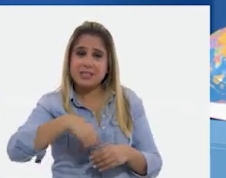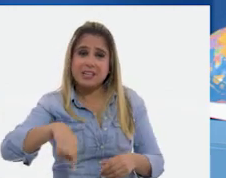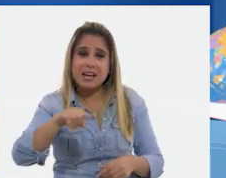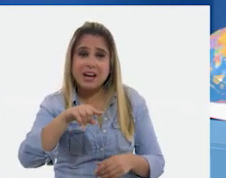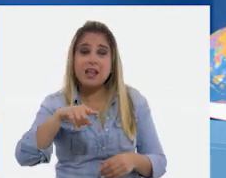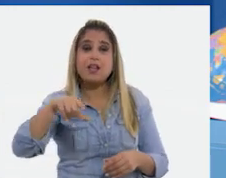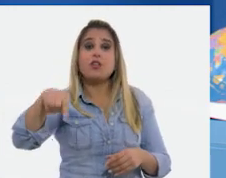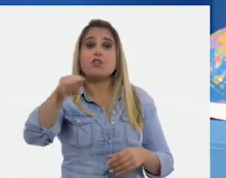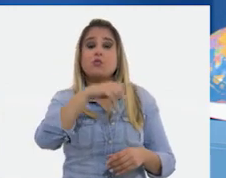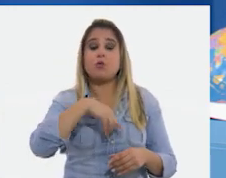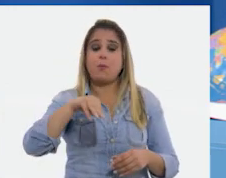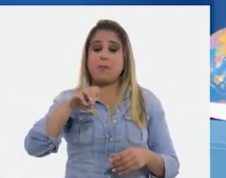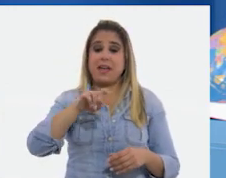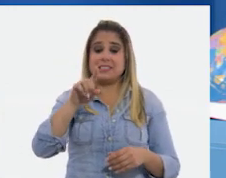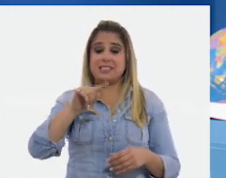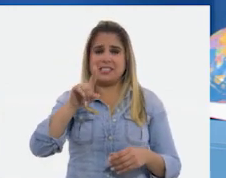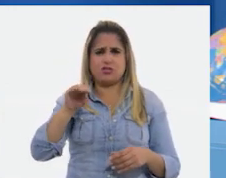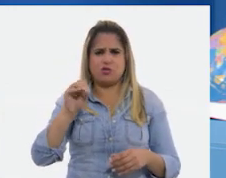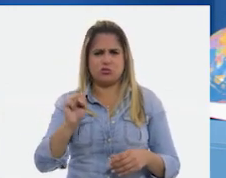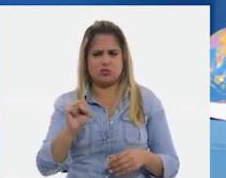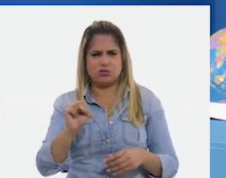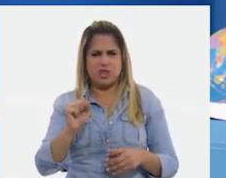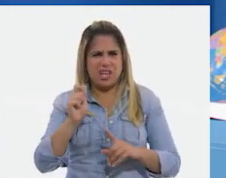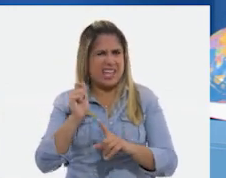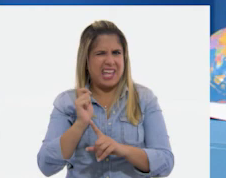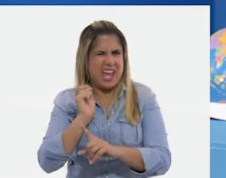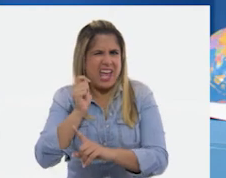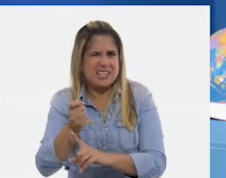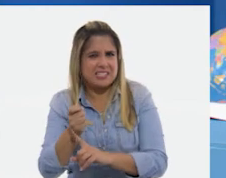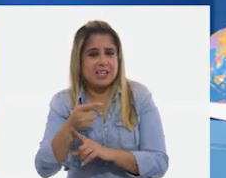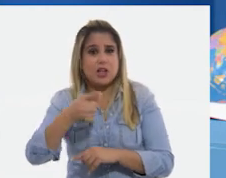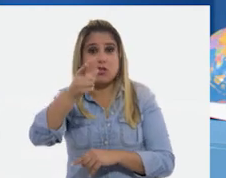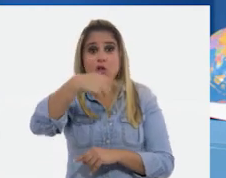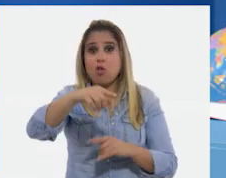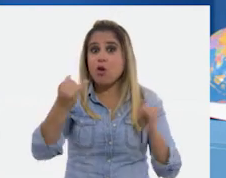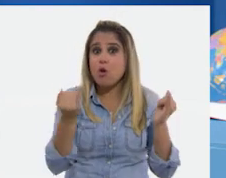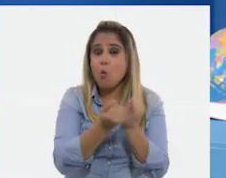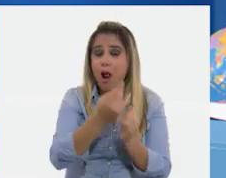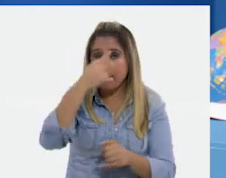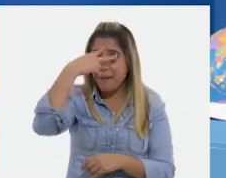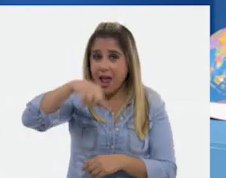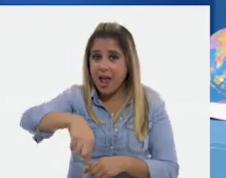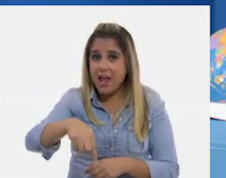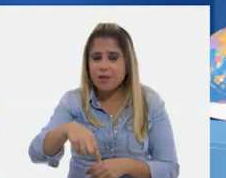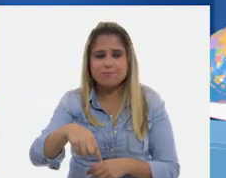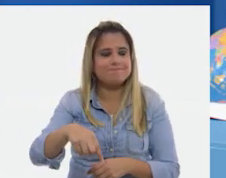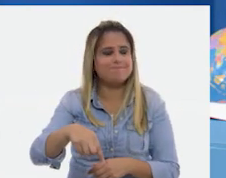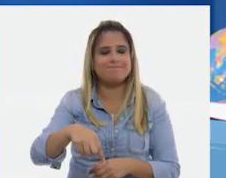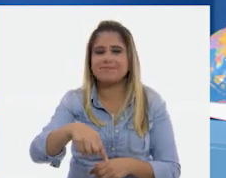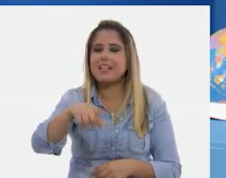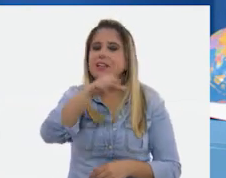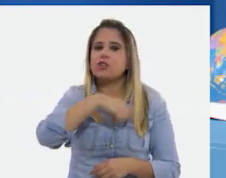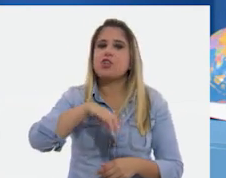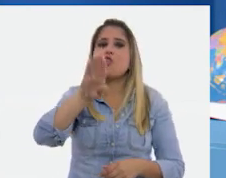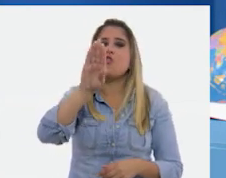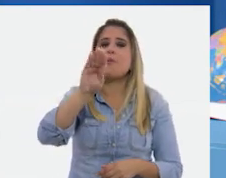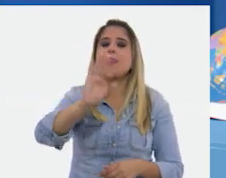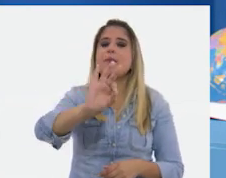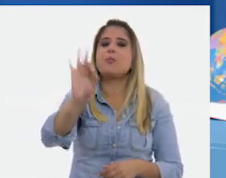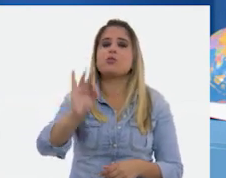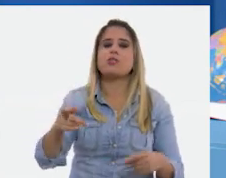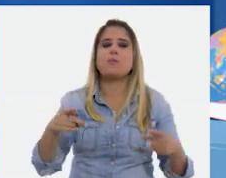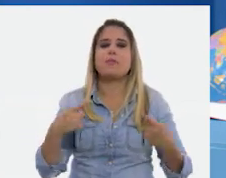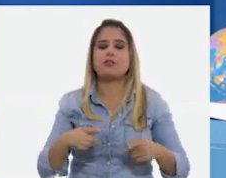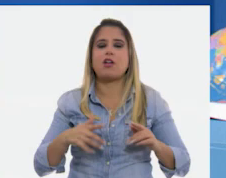que seamos mestizos no quiere decir que todos somos iguales en México. Somos el 90% de